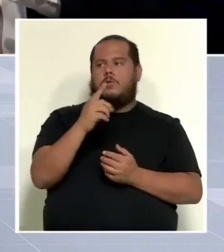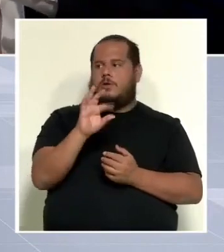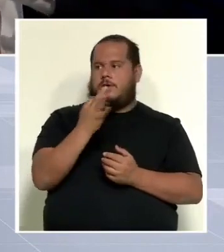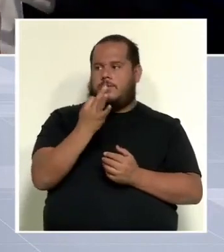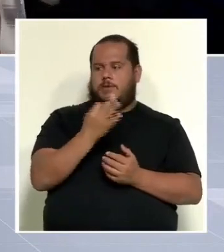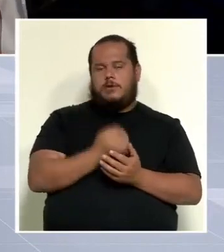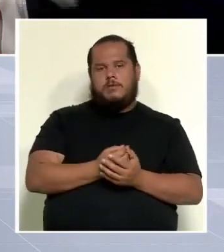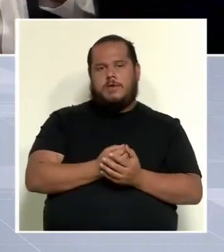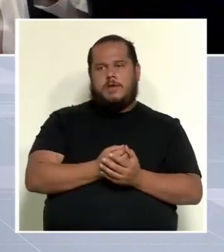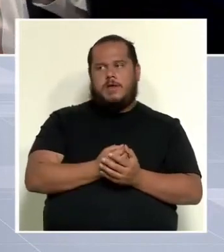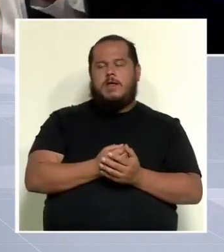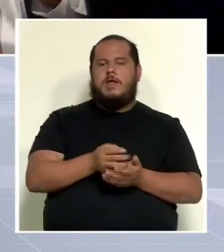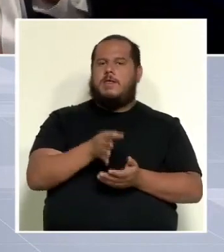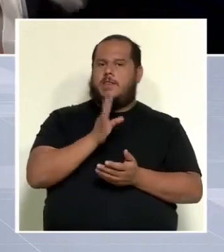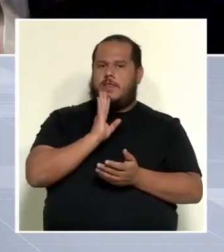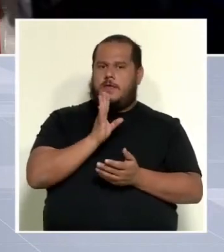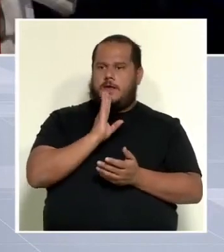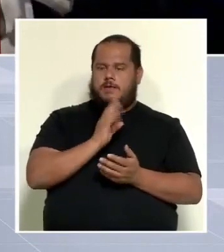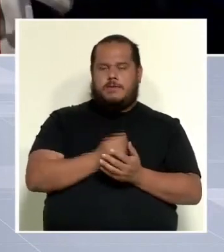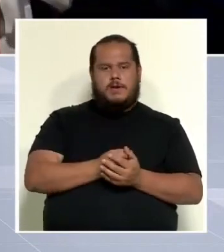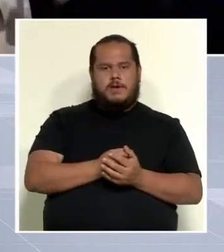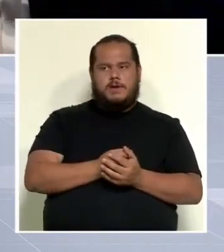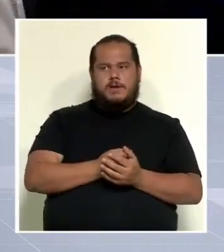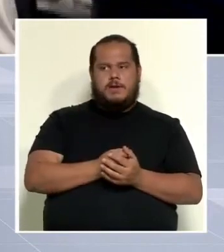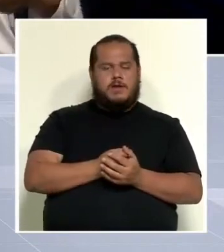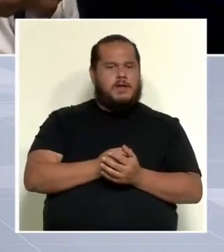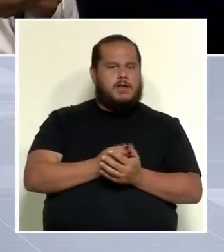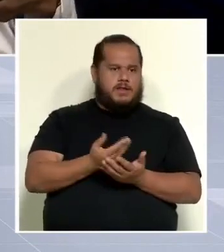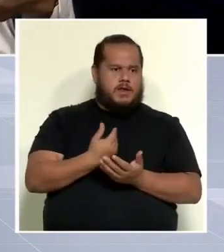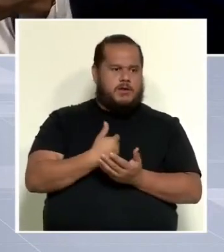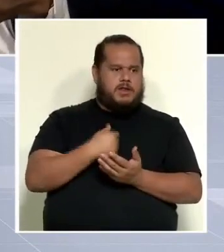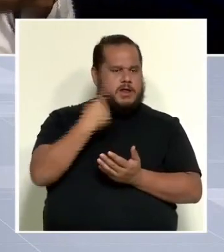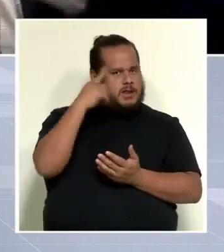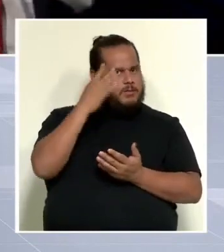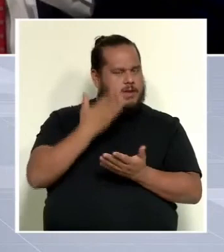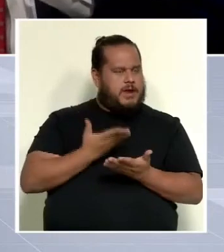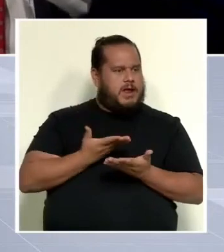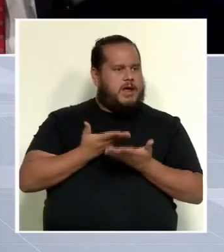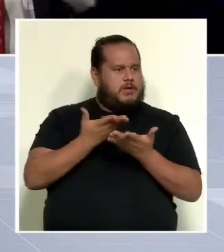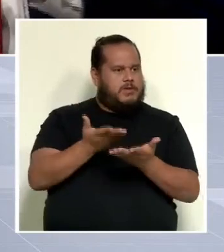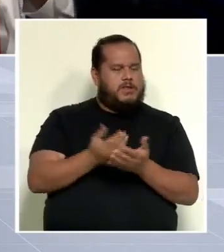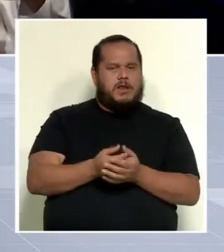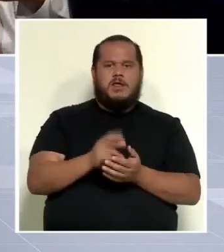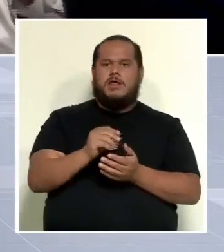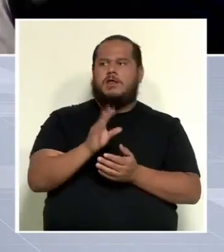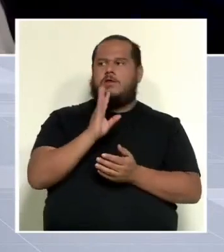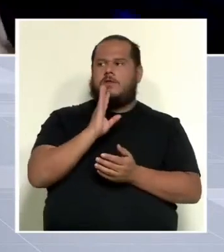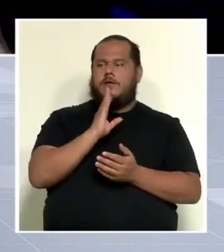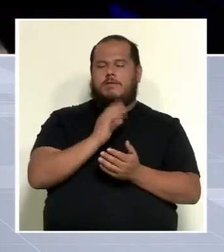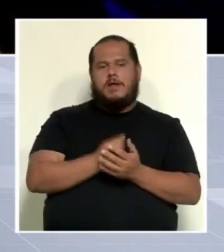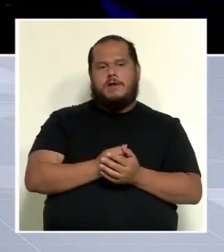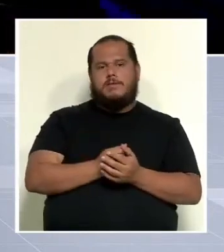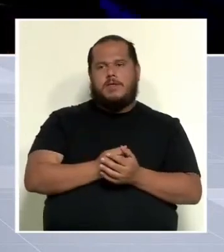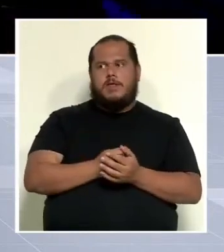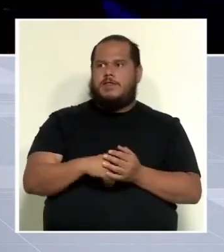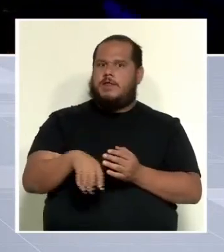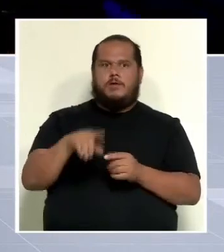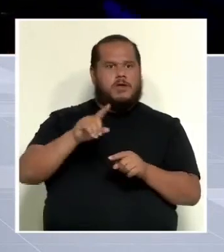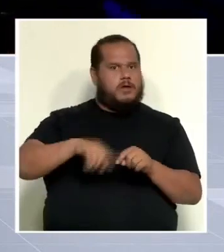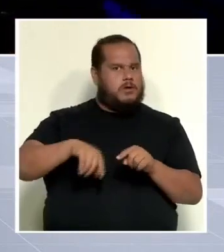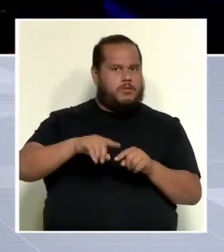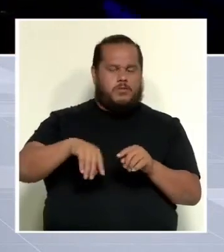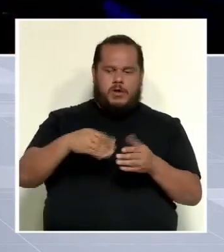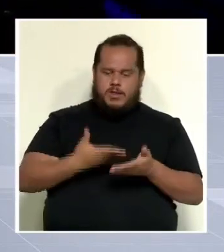manera de hablar de lo que tiene para ofrecer y no de hablar de lo que no